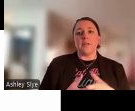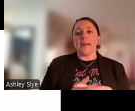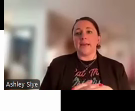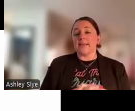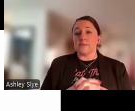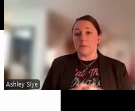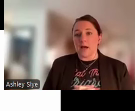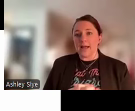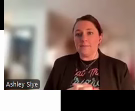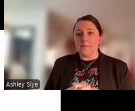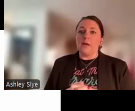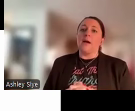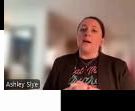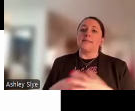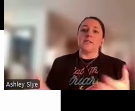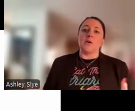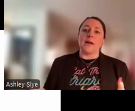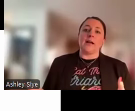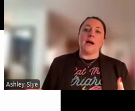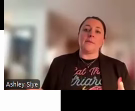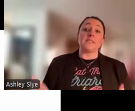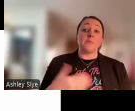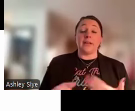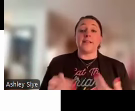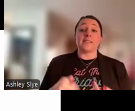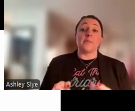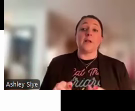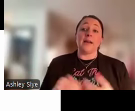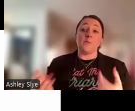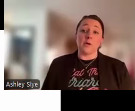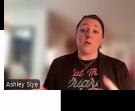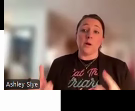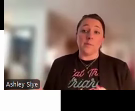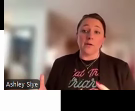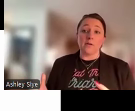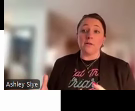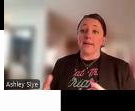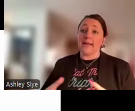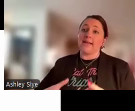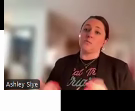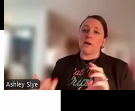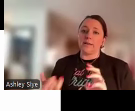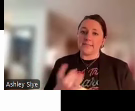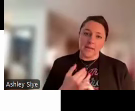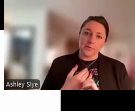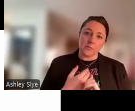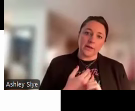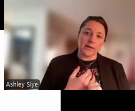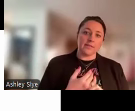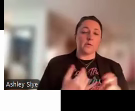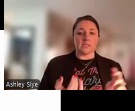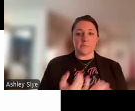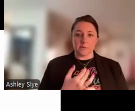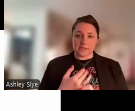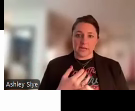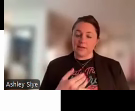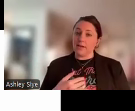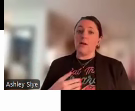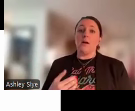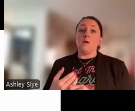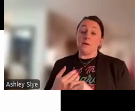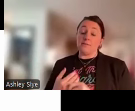estas cosas tienen que ver con considerar el almacenaje de las medicinas. Por ejemplo, si alguien tiene